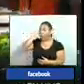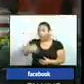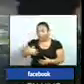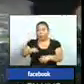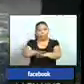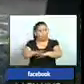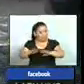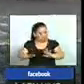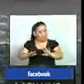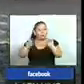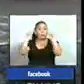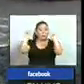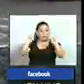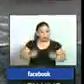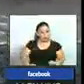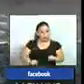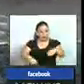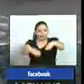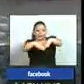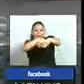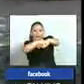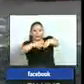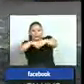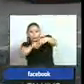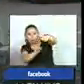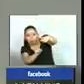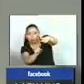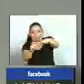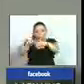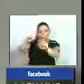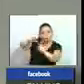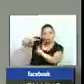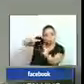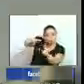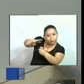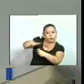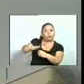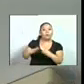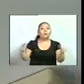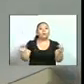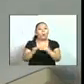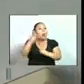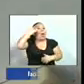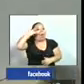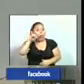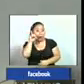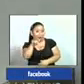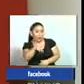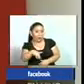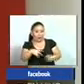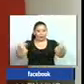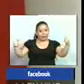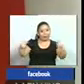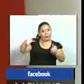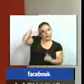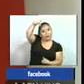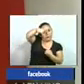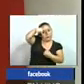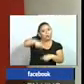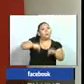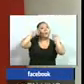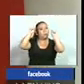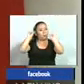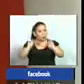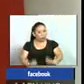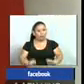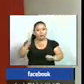posteriormente la desinfección de la suela de los zapatos. Además, se han colocado, por ejemplo, en Metrocentro, un sensor que permite